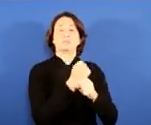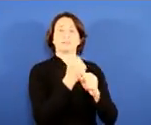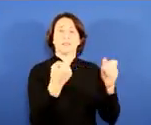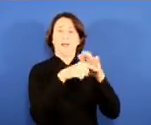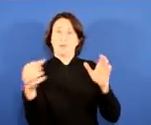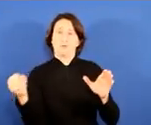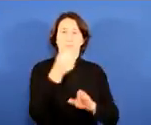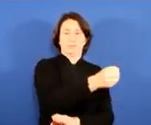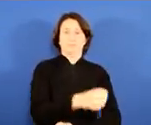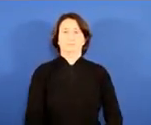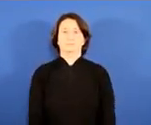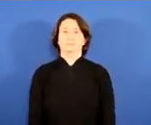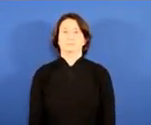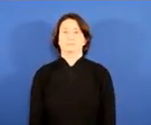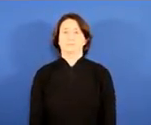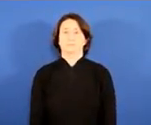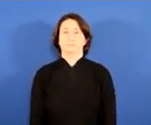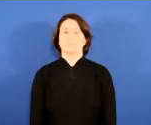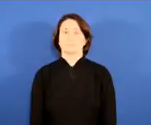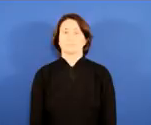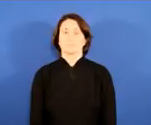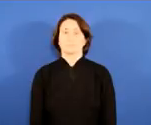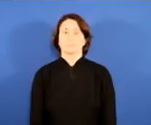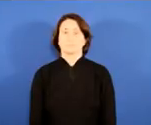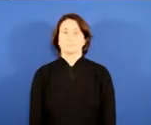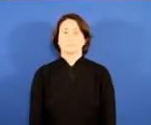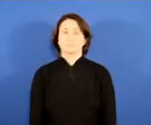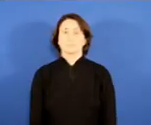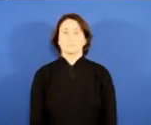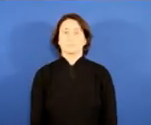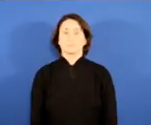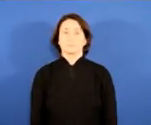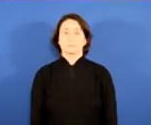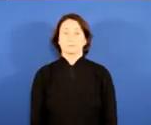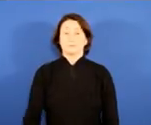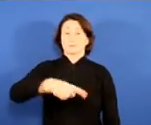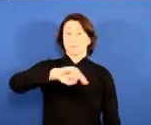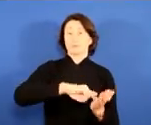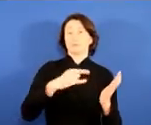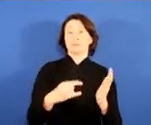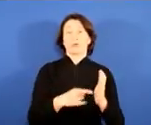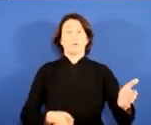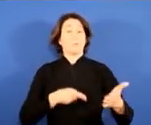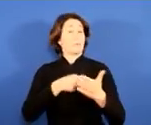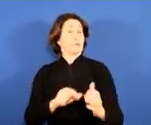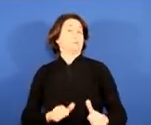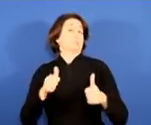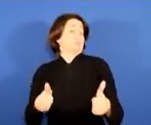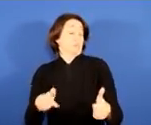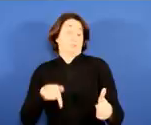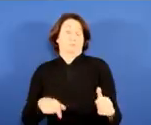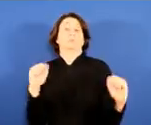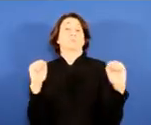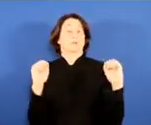400.000 euros por parte de la entidad financiera, que ha destinado un total de 2,4 millones de euros. La diputada de Agricultura,